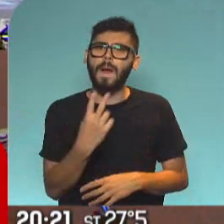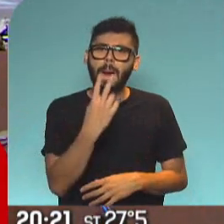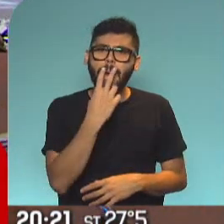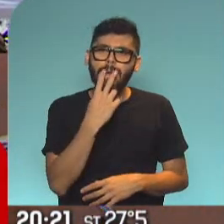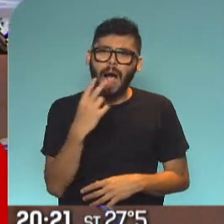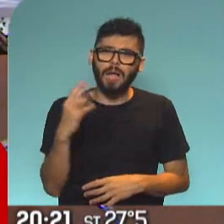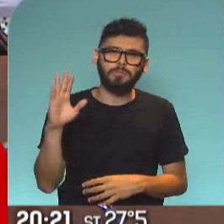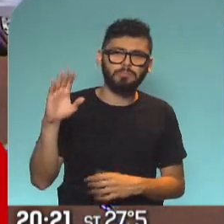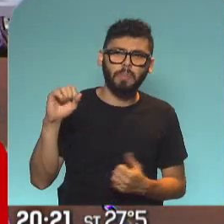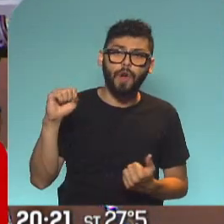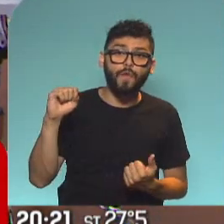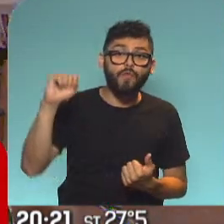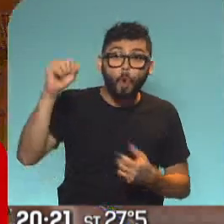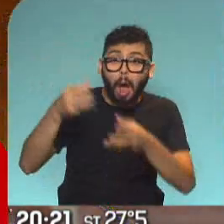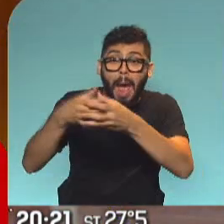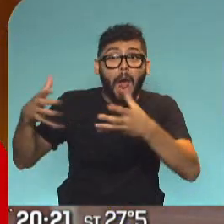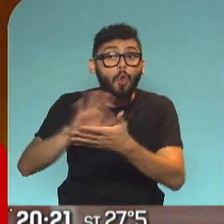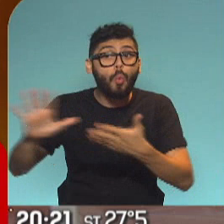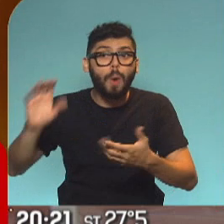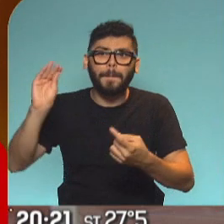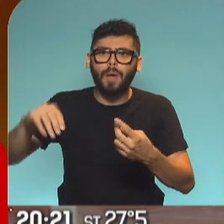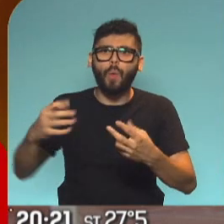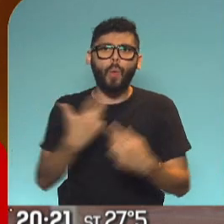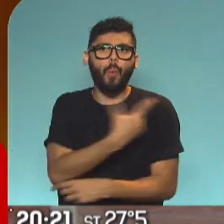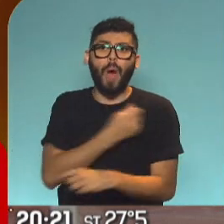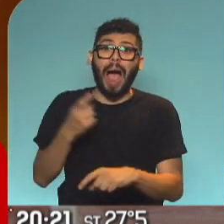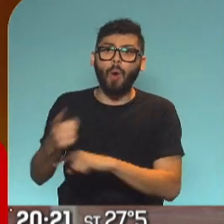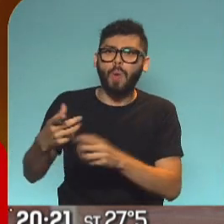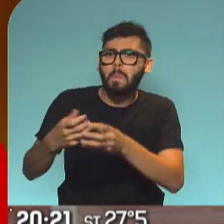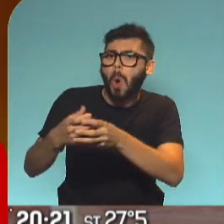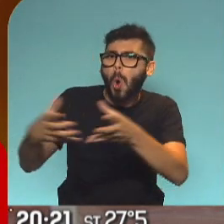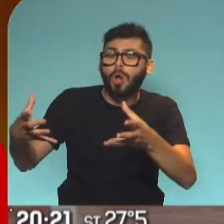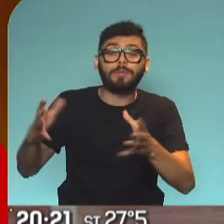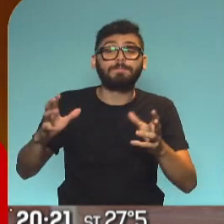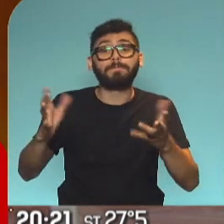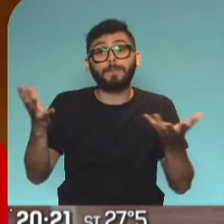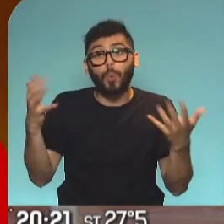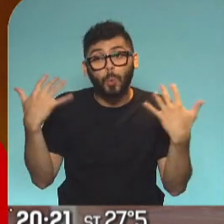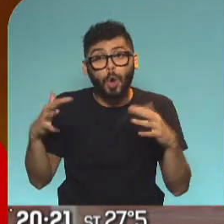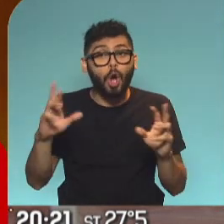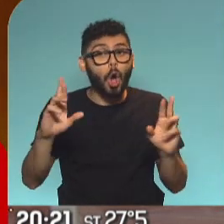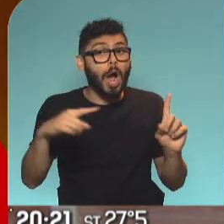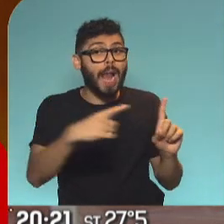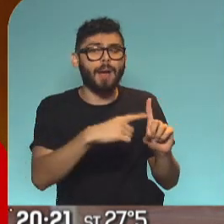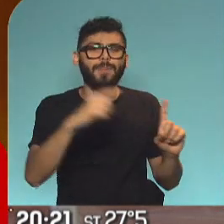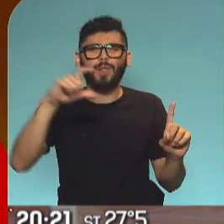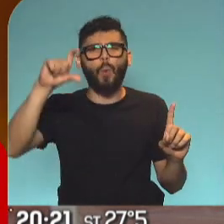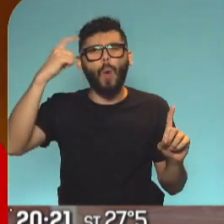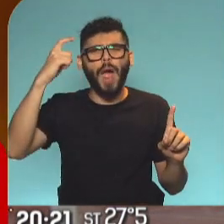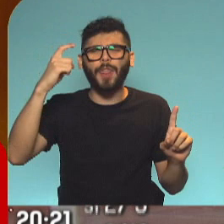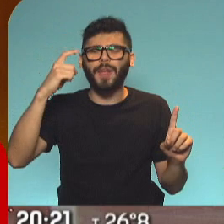más. Entonces digo, bueno, ojalá que la llegada de Biden, ¿cómo se llamaba que fue jefe de